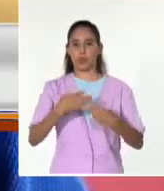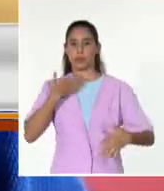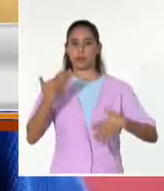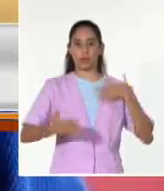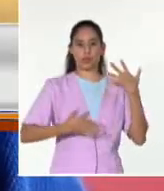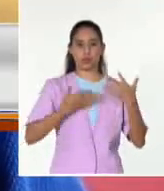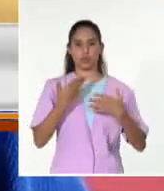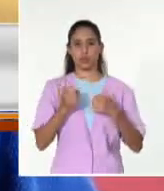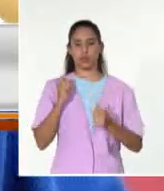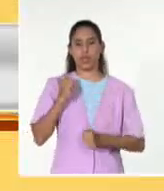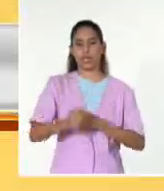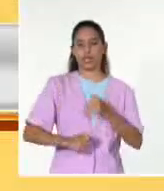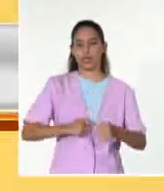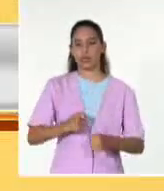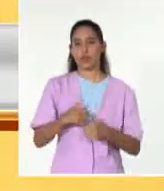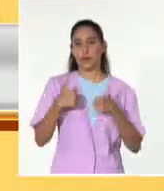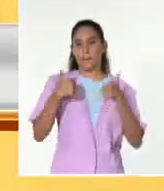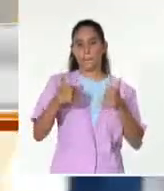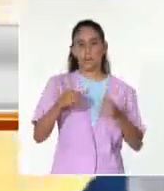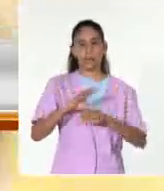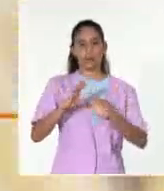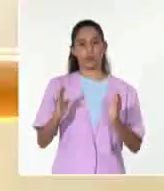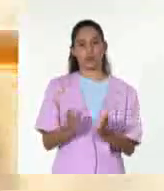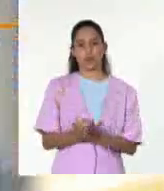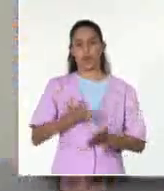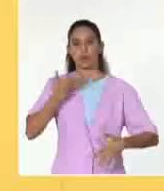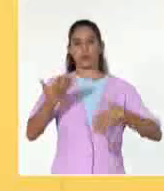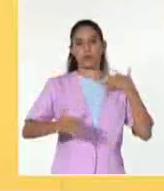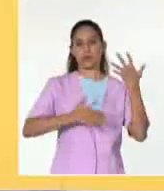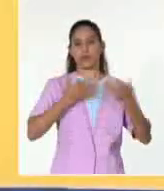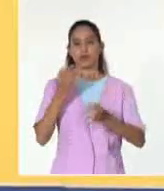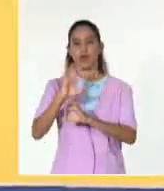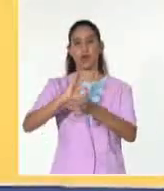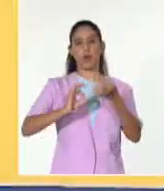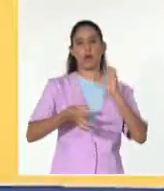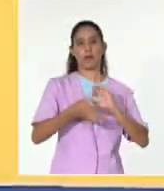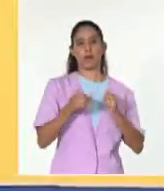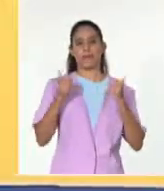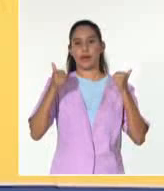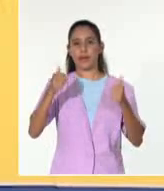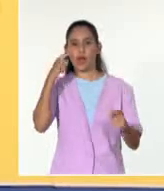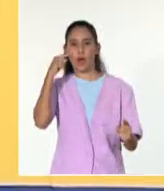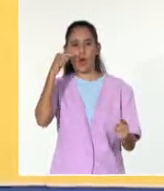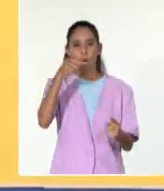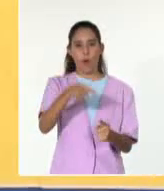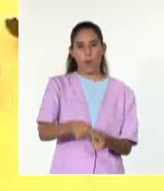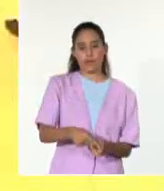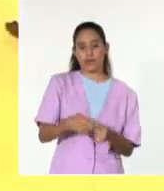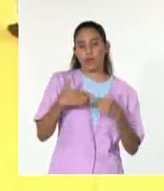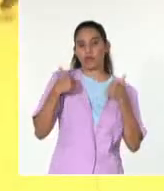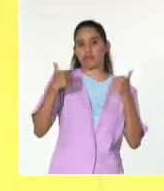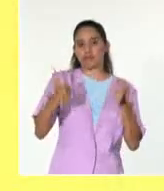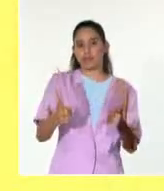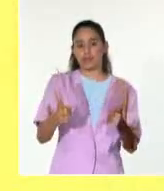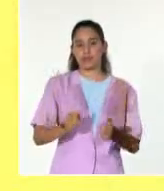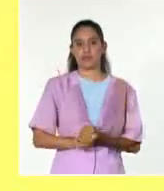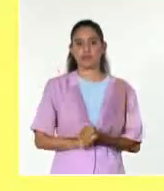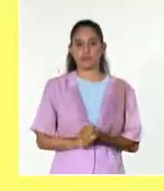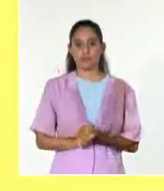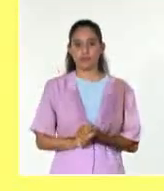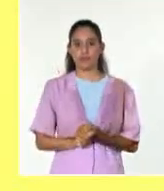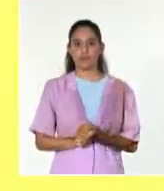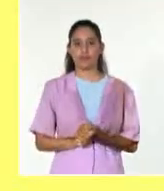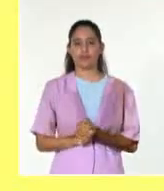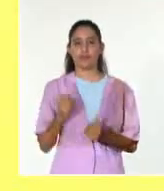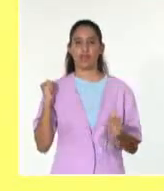enfrentado estos Juegos Panamericanos con la mayor motivación, que las mismas ganas de siempre, buscar esa medalla de oro que es para aportar al medallero de la delegación y el judo específicamente. Has